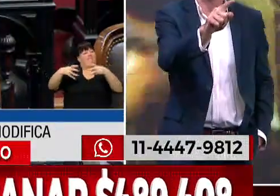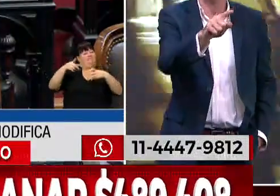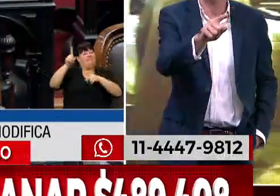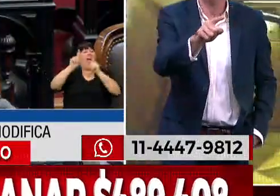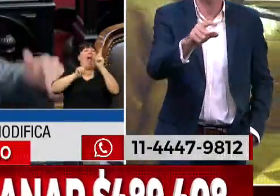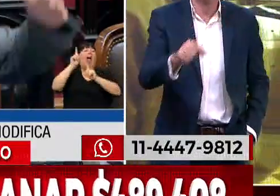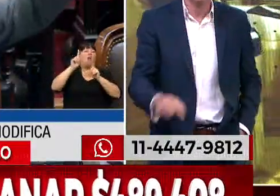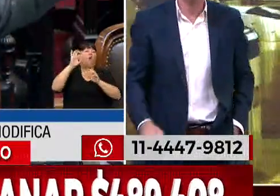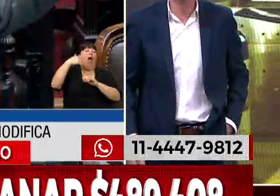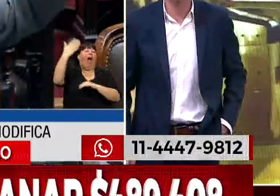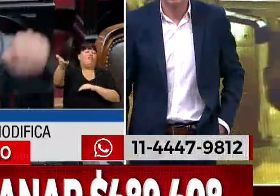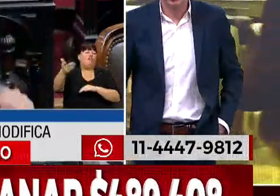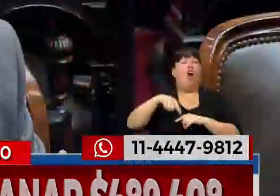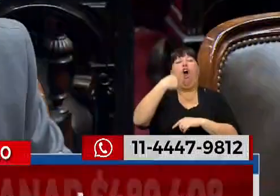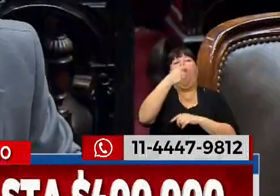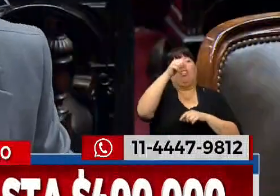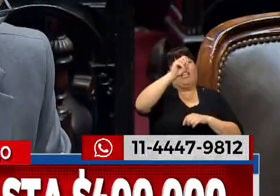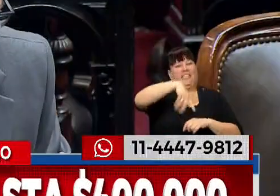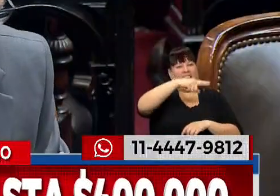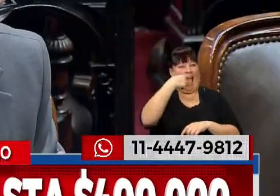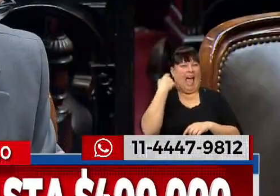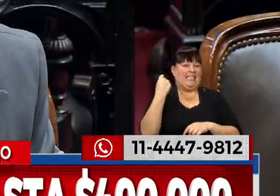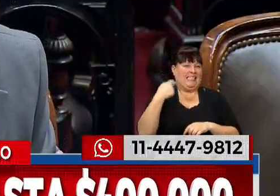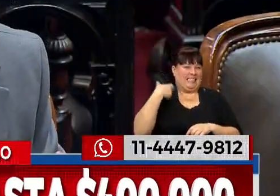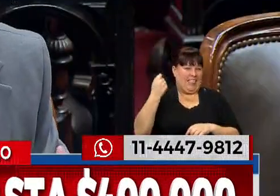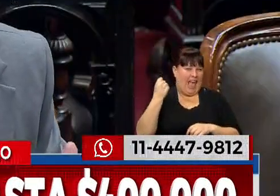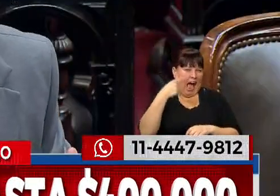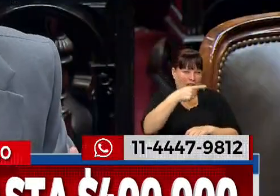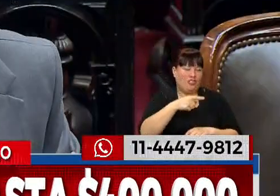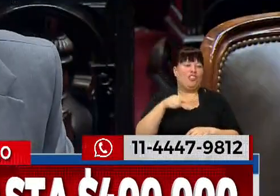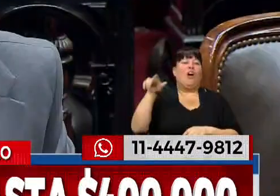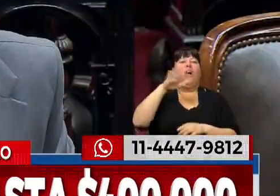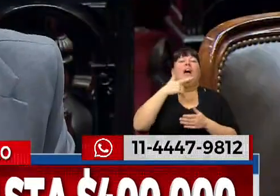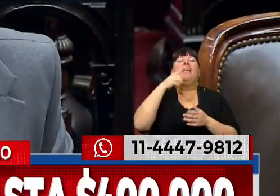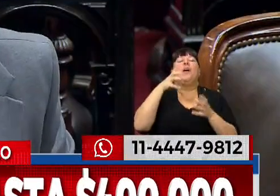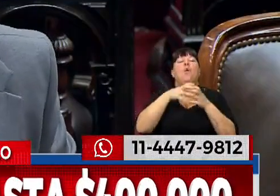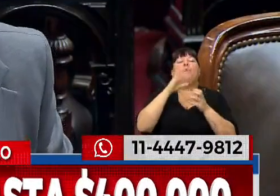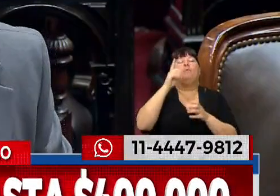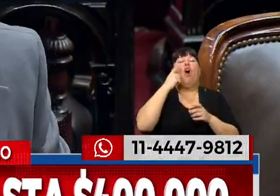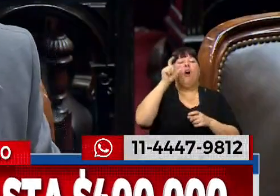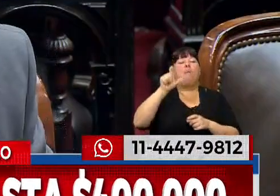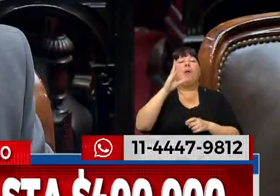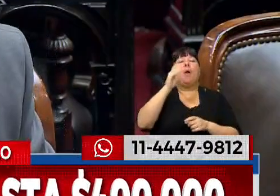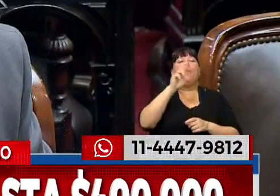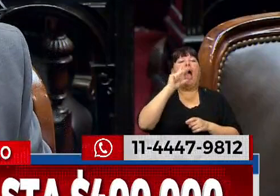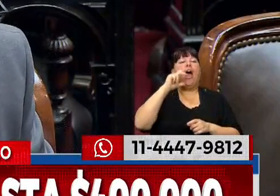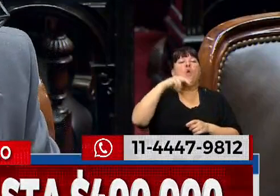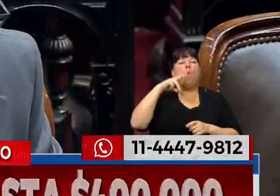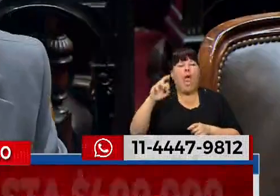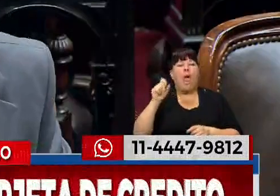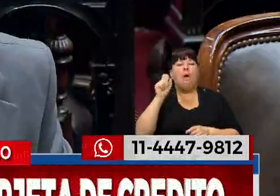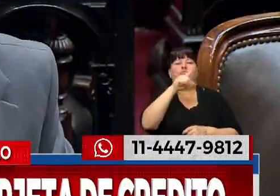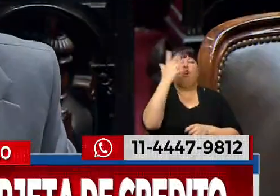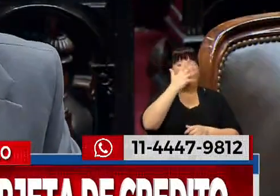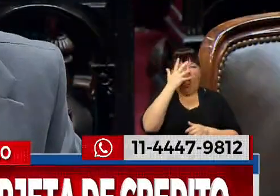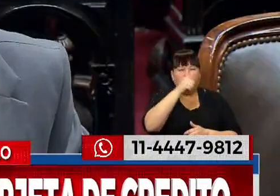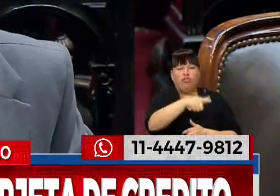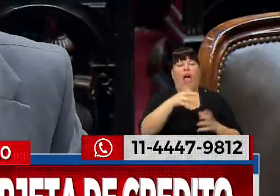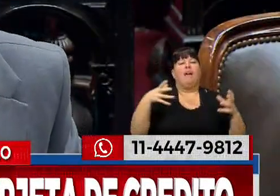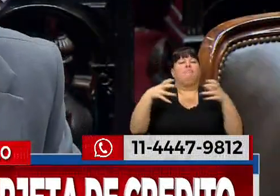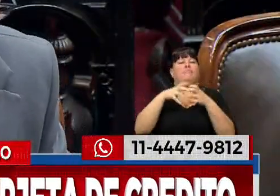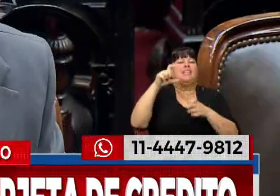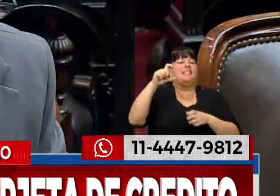y en directo en el congreso ahí está escuchémoslo la barrio nuevo la casta de mollano la casta